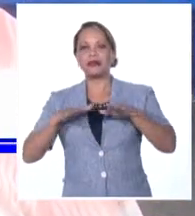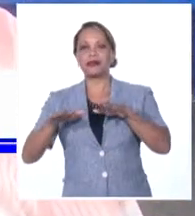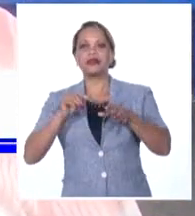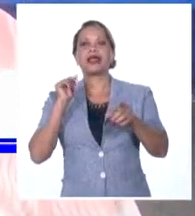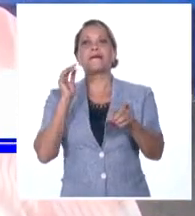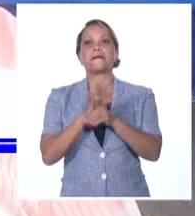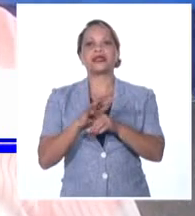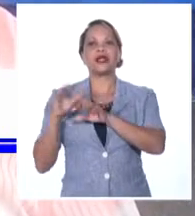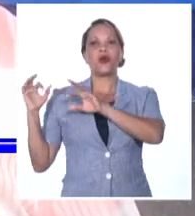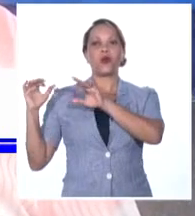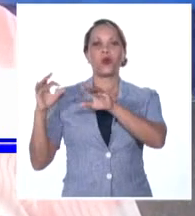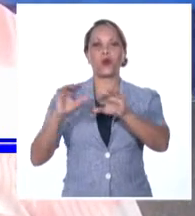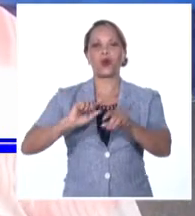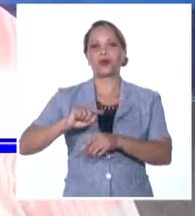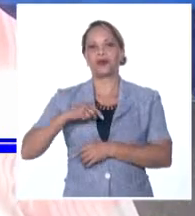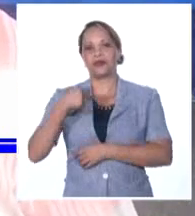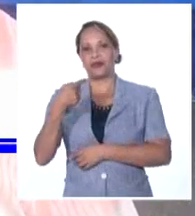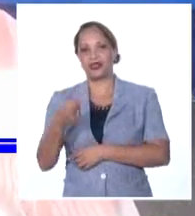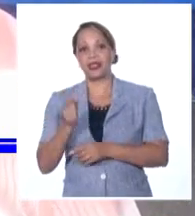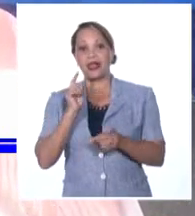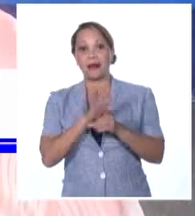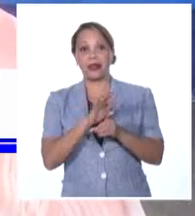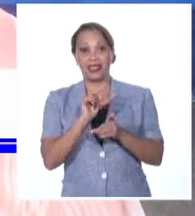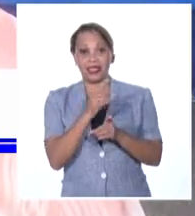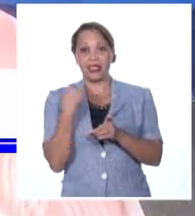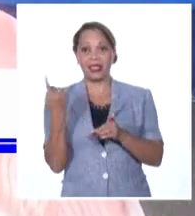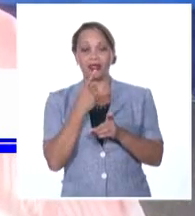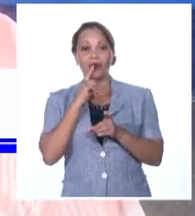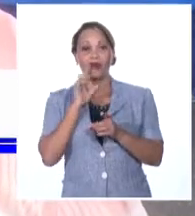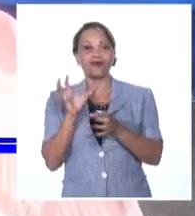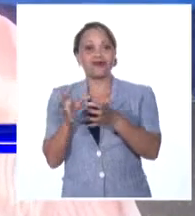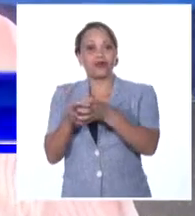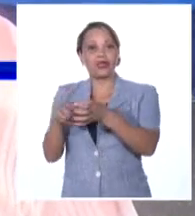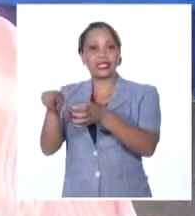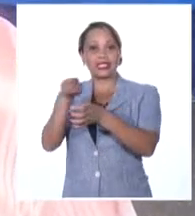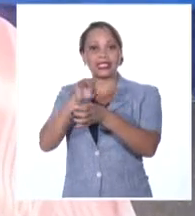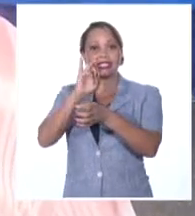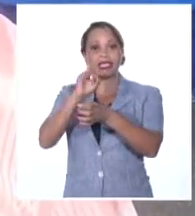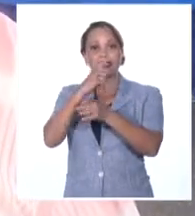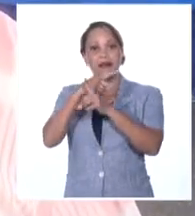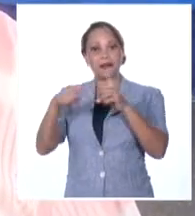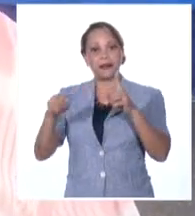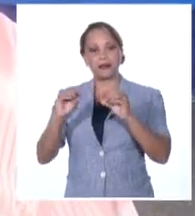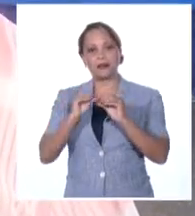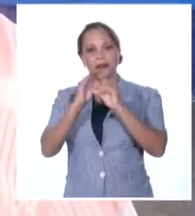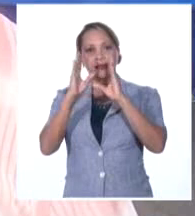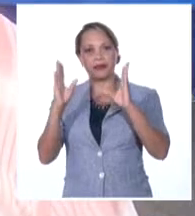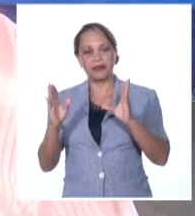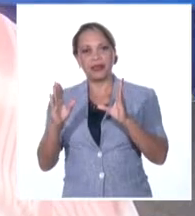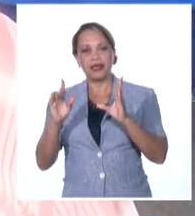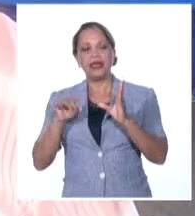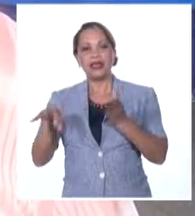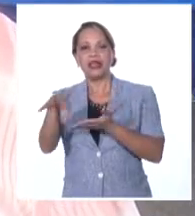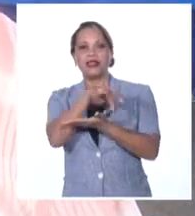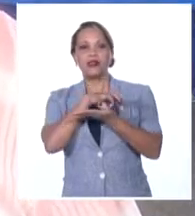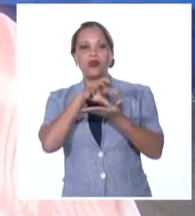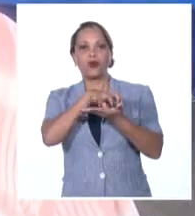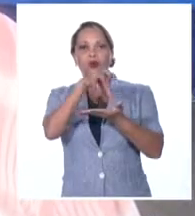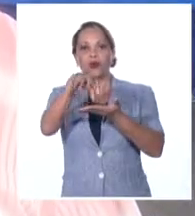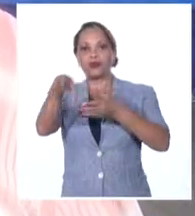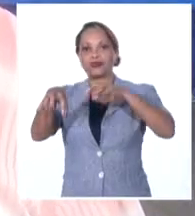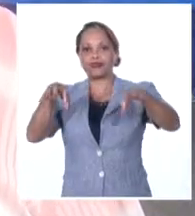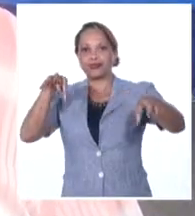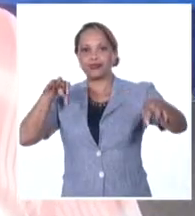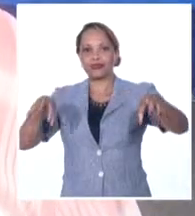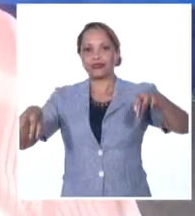iniciar el desfile mañana a partir de que nos concentremos todos a las 7:30 de la mañana en los puntos que ya desde